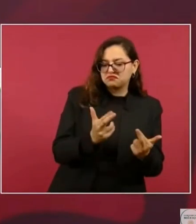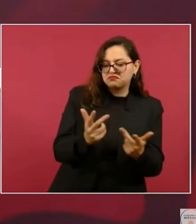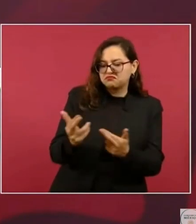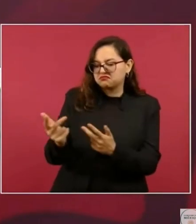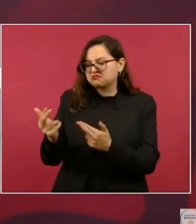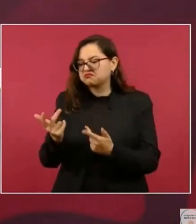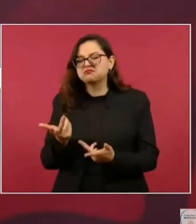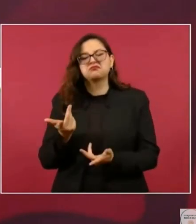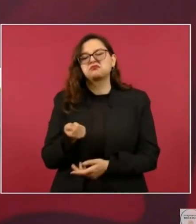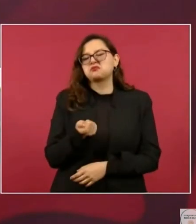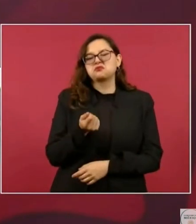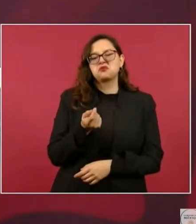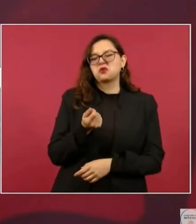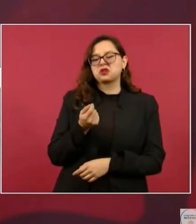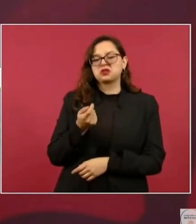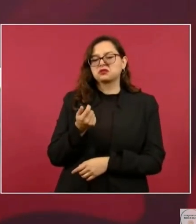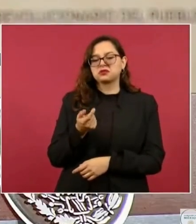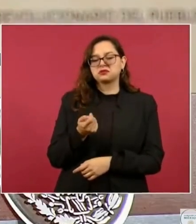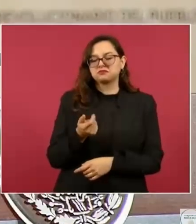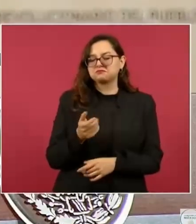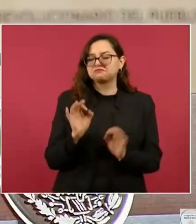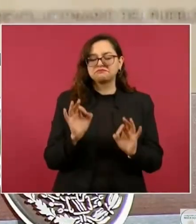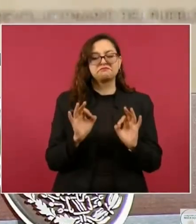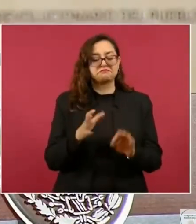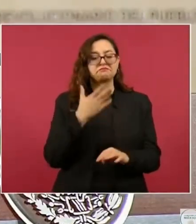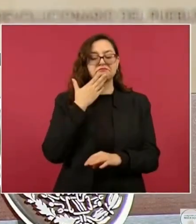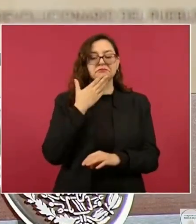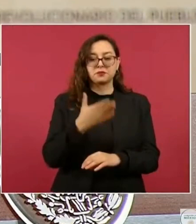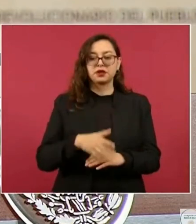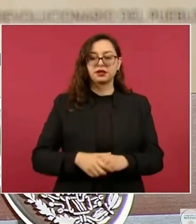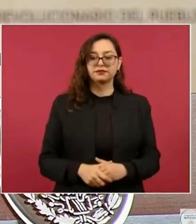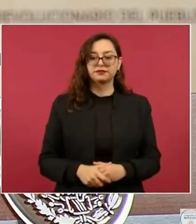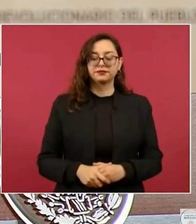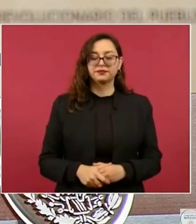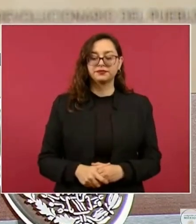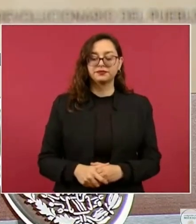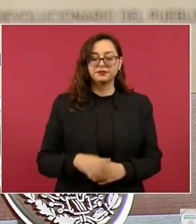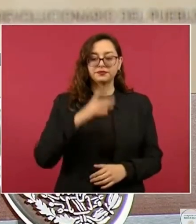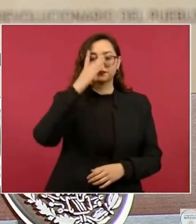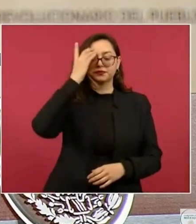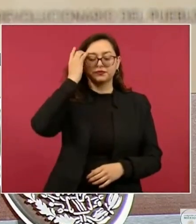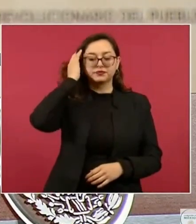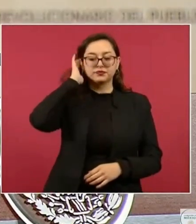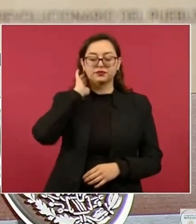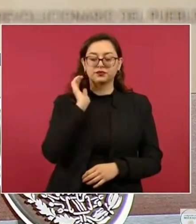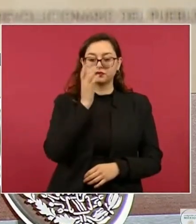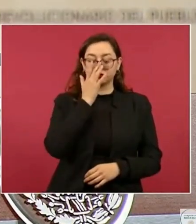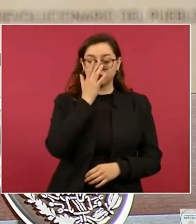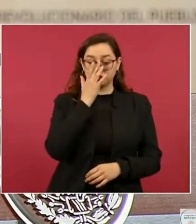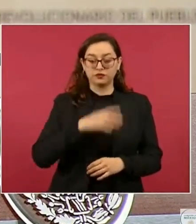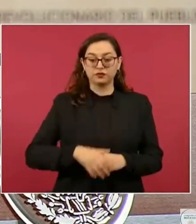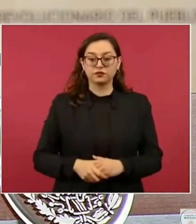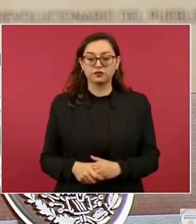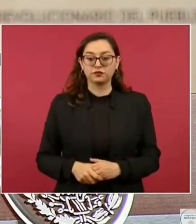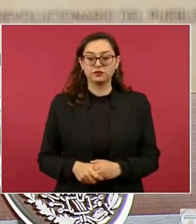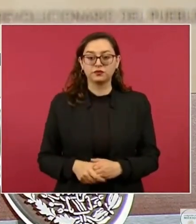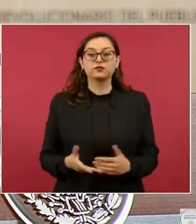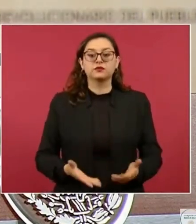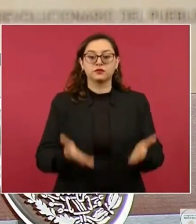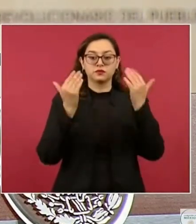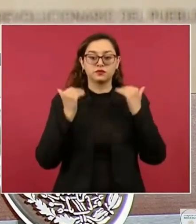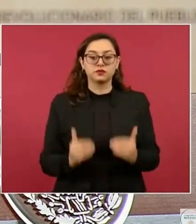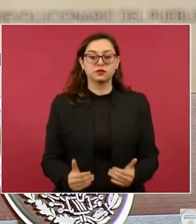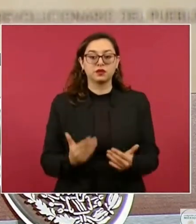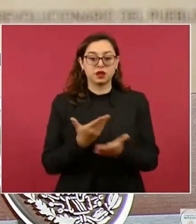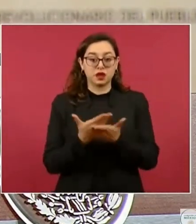pero pocos lotes detectados con problemas en esa región. Vamos a ver ahora los 24 productos de